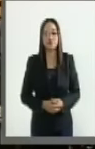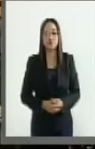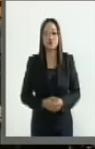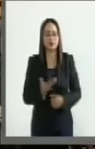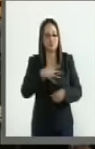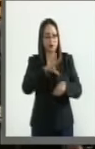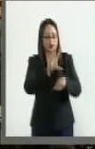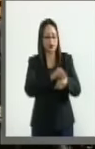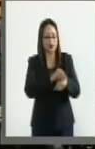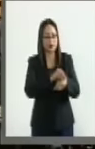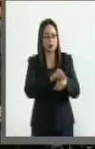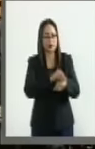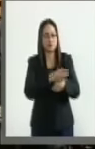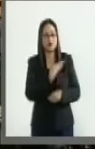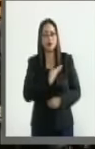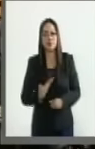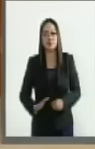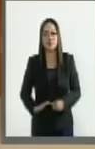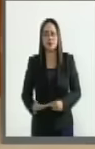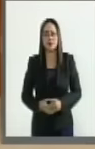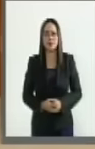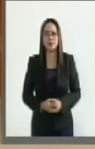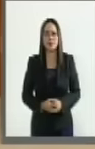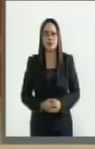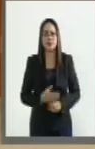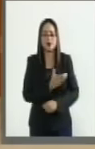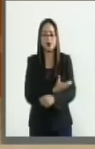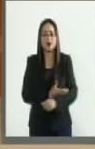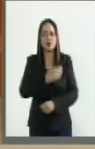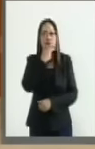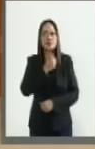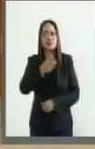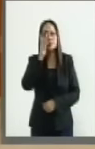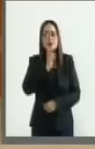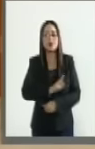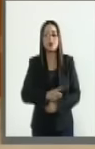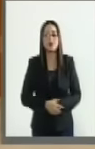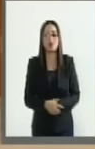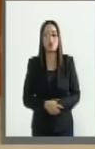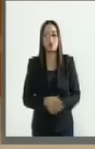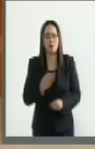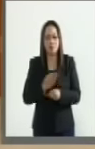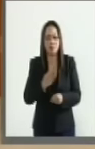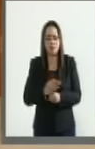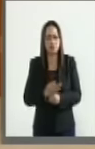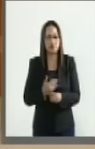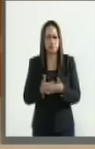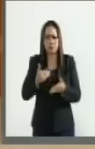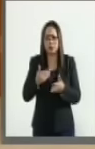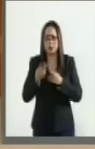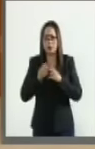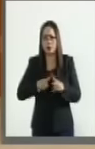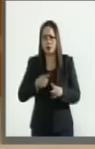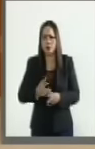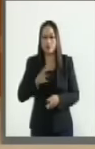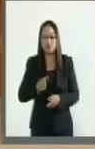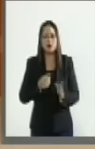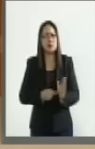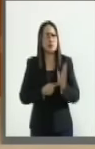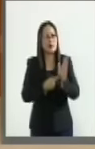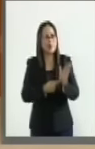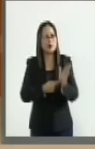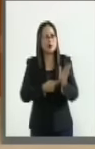Con su venia, presidente, compañeras y compañeros, aprovecho antes de iniciar a saludar una vez